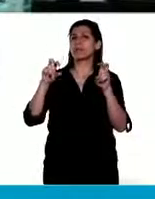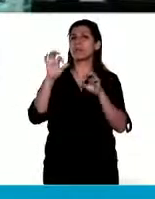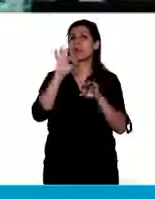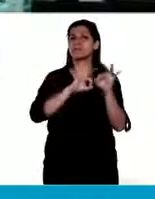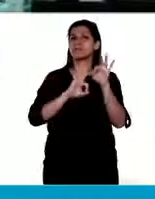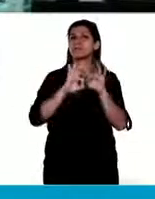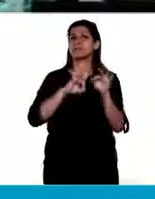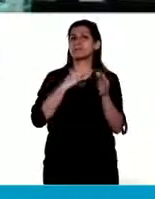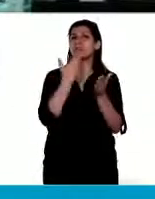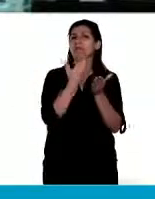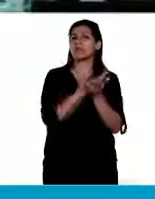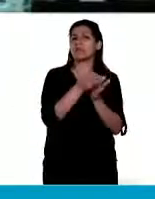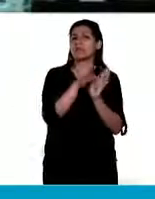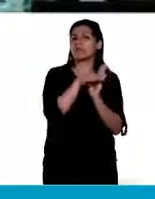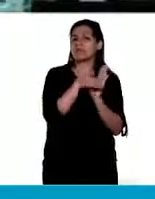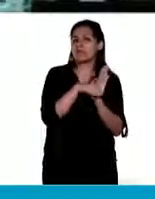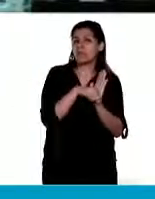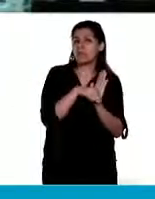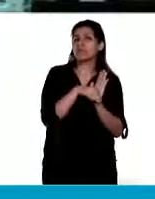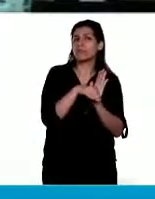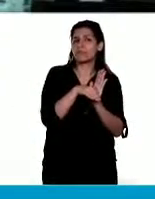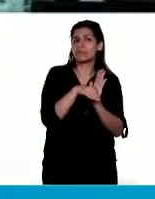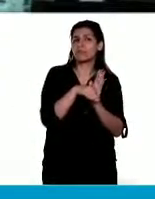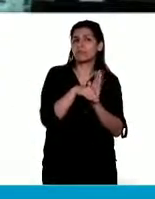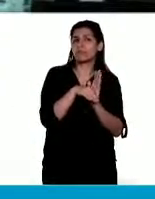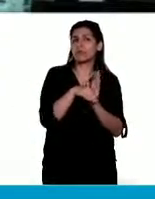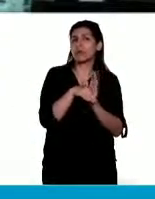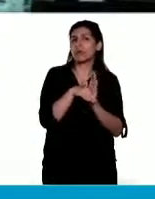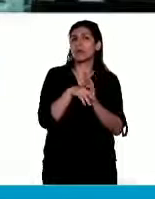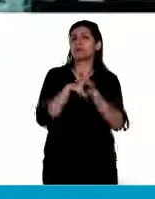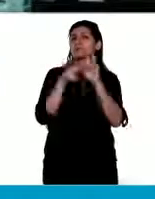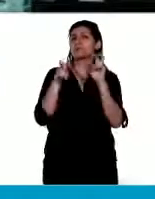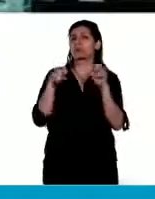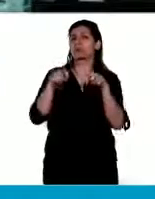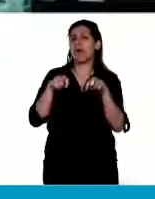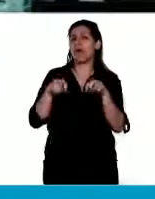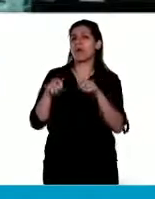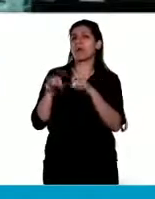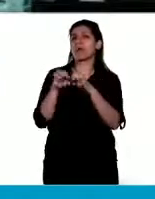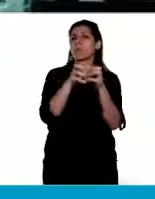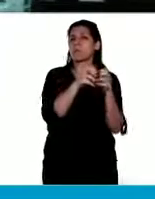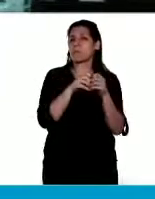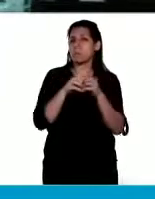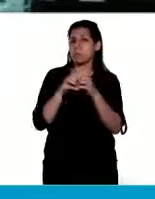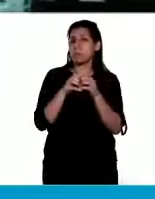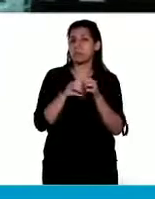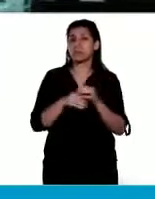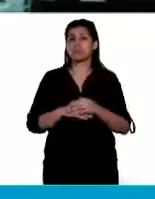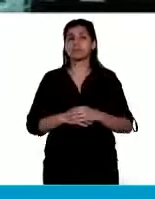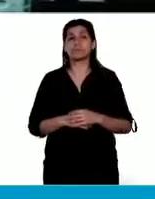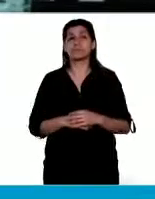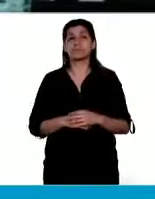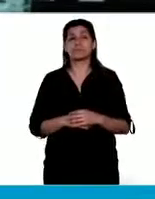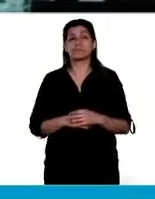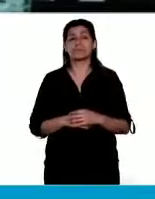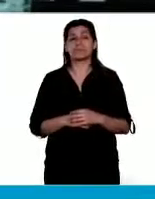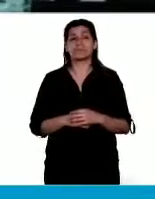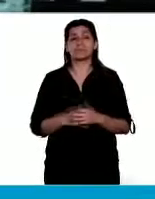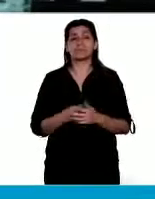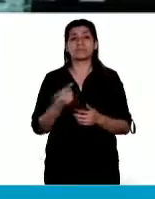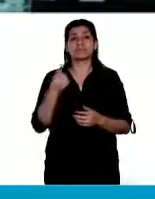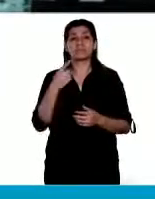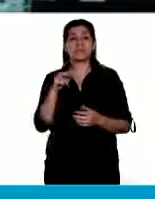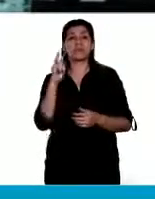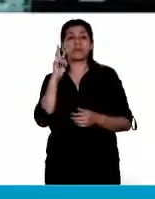habían presentado y que habían sido motivo de debate y de discusión, pero viendo la